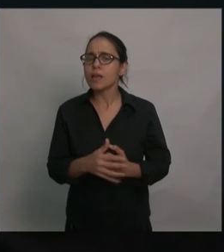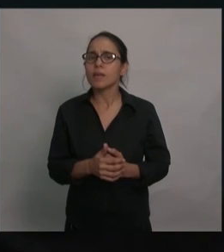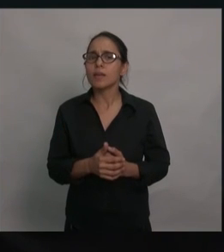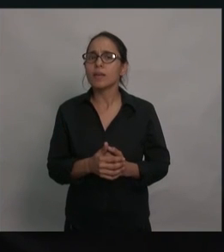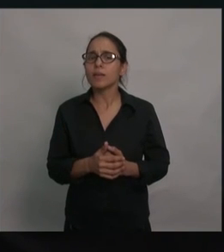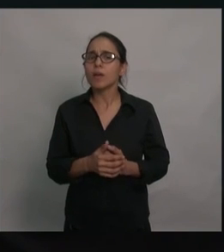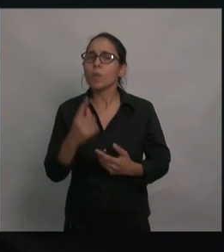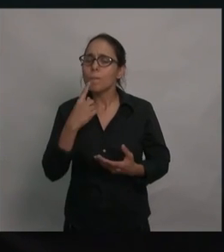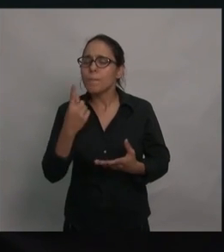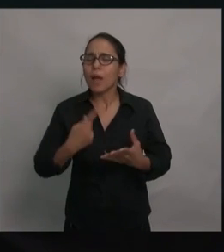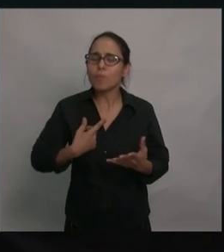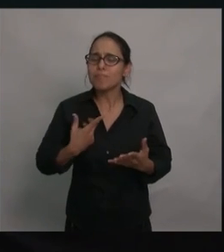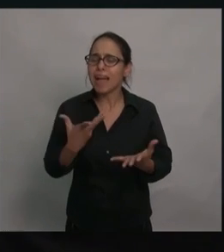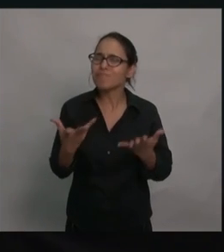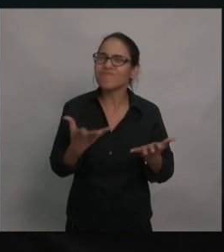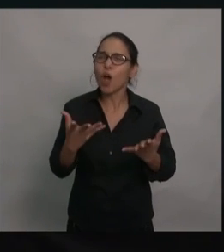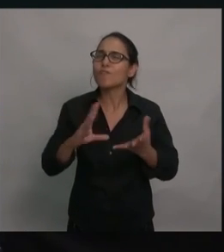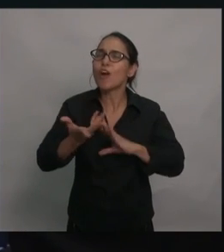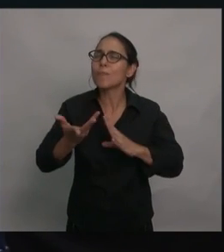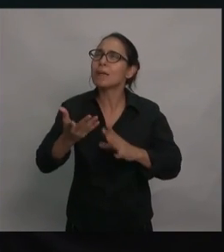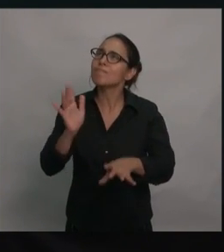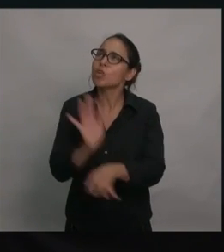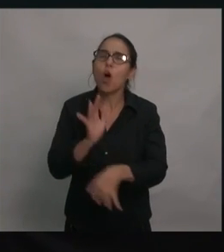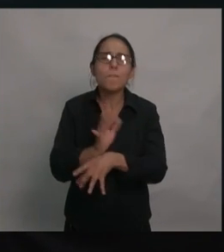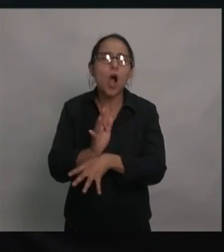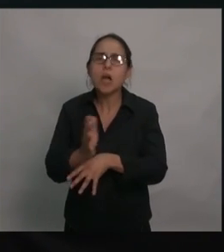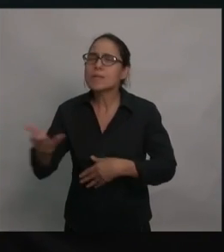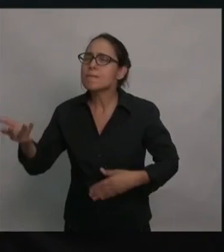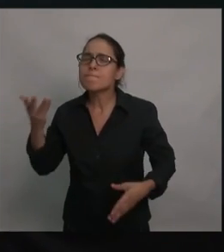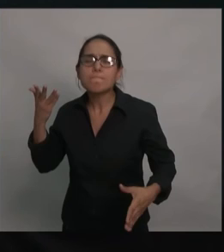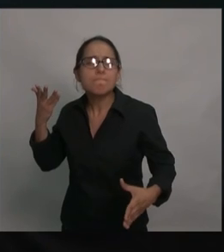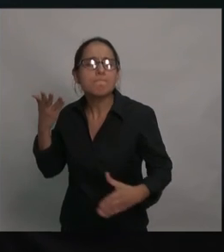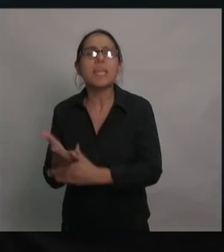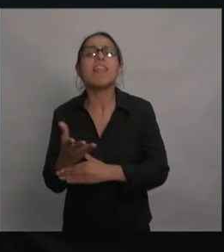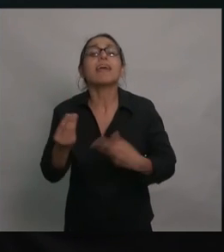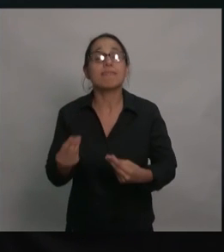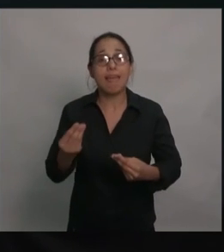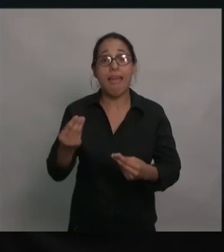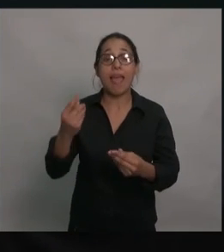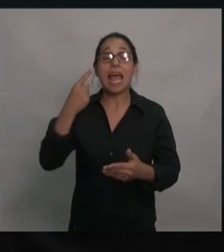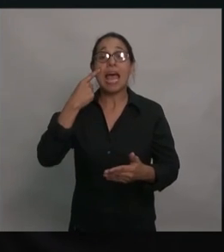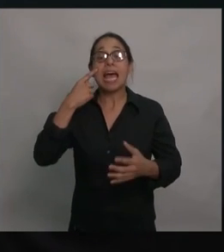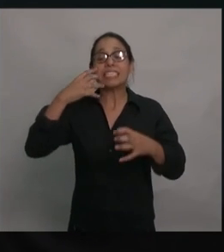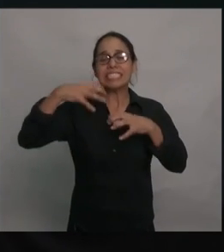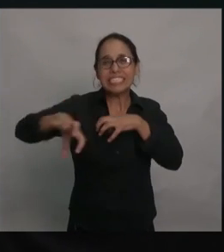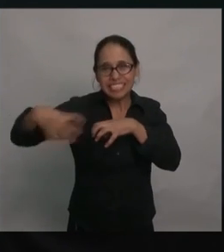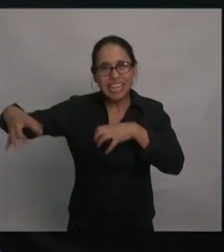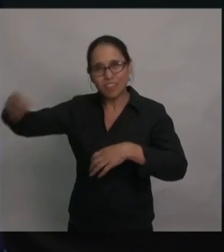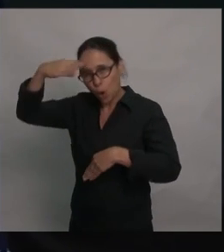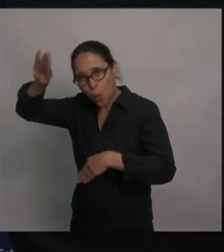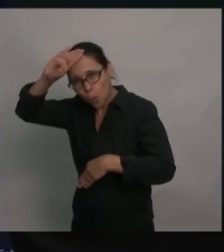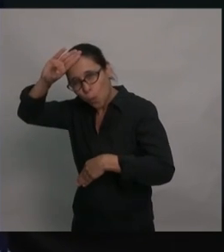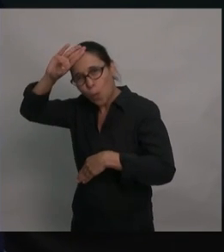un inmenso grito de demanda, de pedido, tanto de los centros cubanos como de centros de